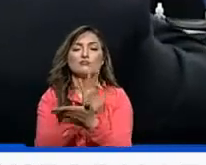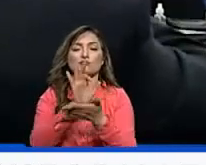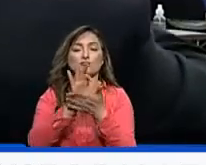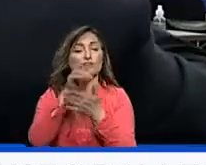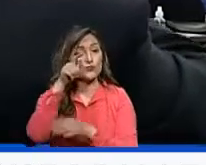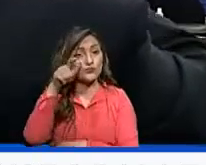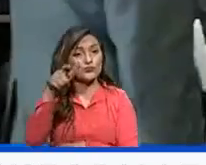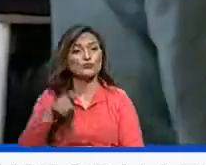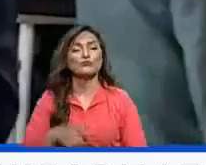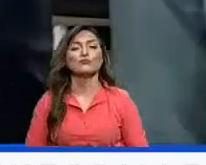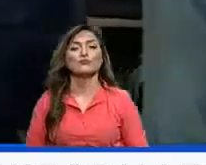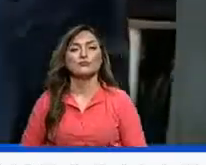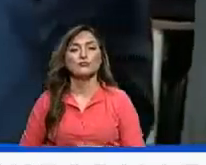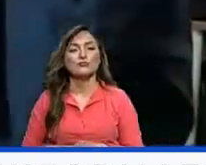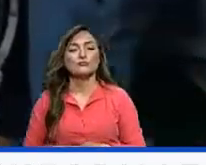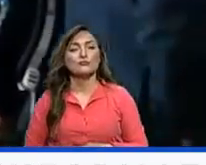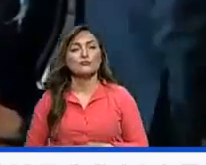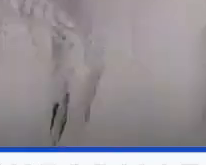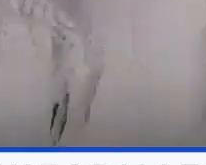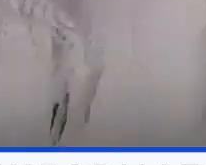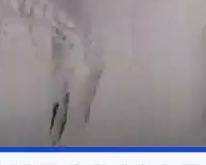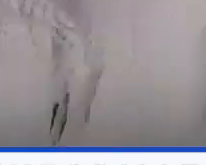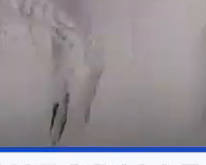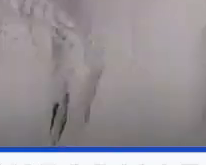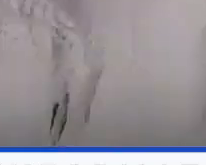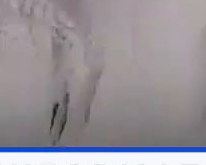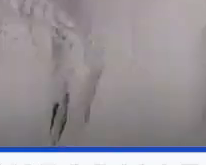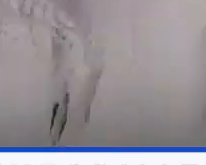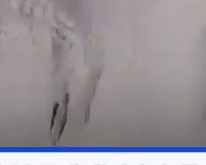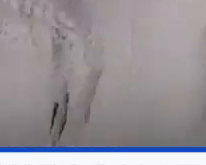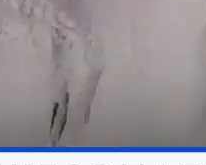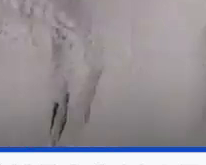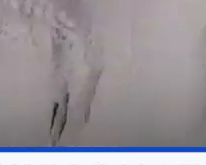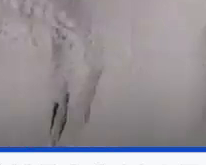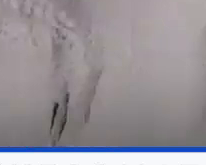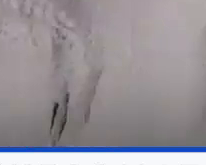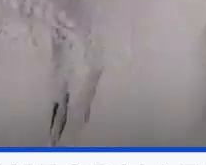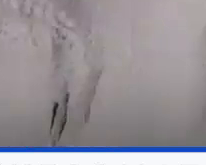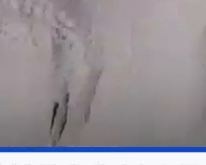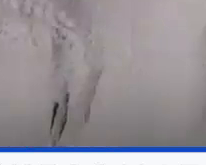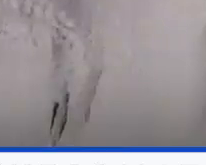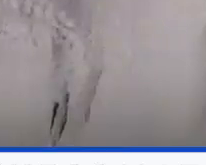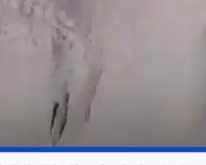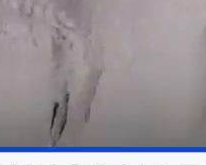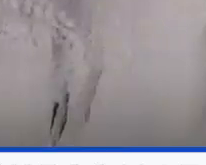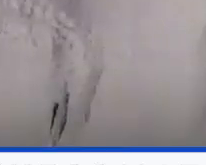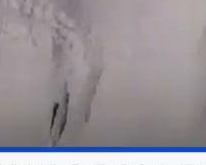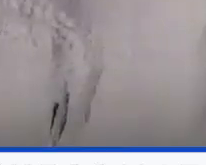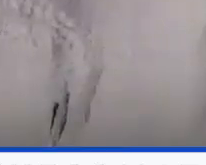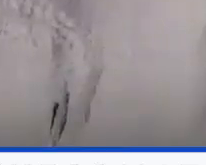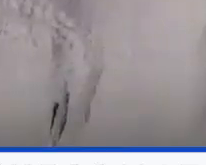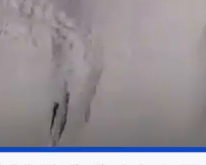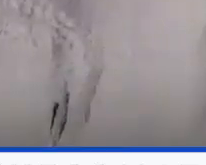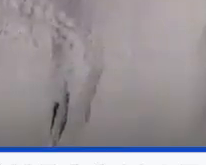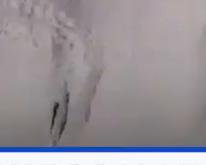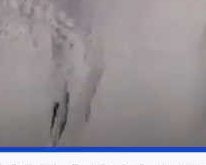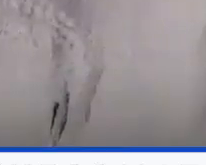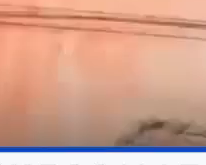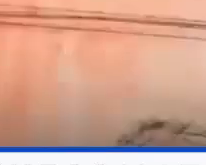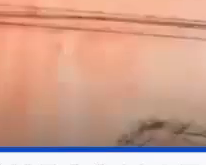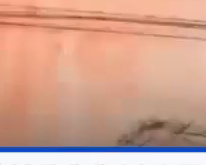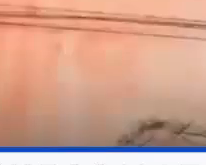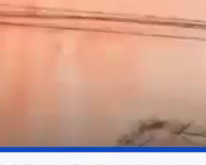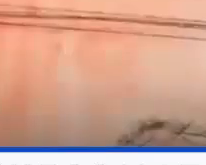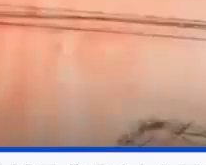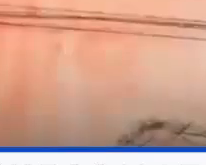de Fiscalía. Y la historia de Britney Spears da un dramático giro. Una corte en Los Ángeles suspendió al padre de